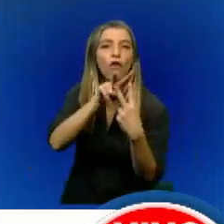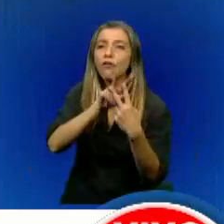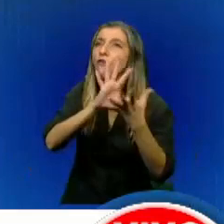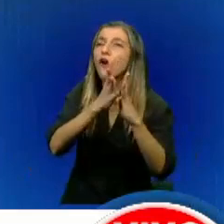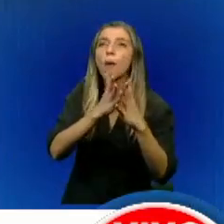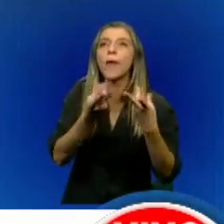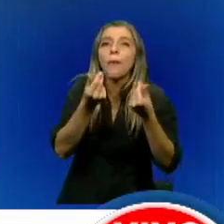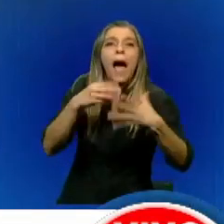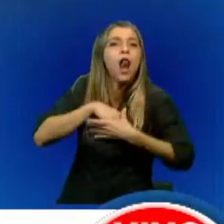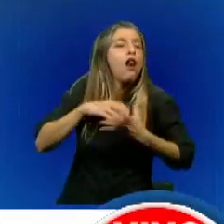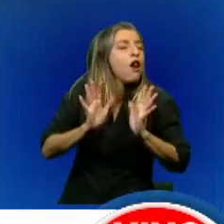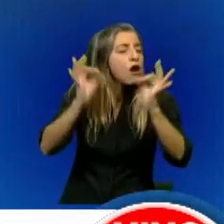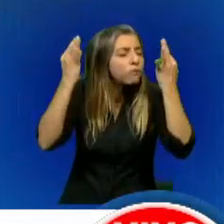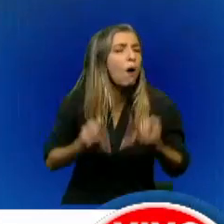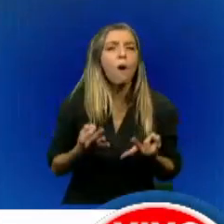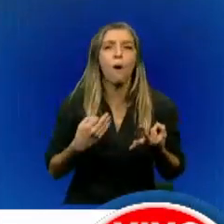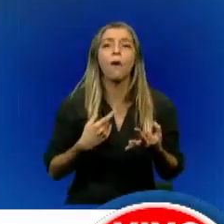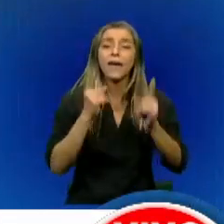nuestra Constitución desde